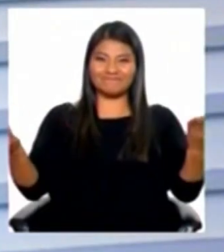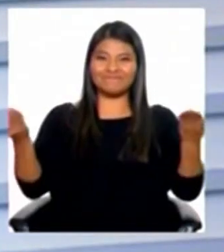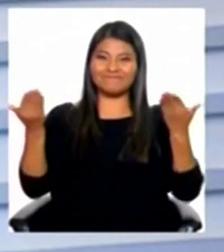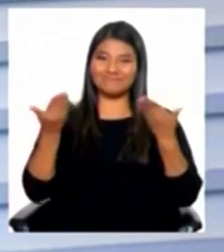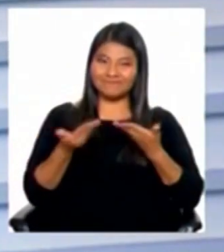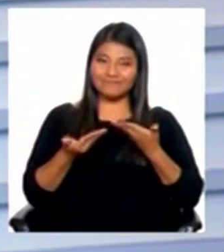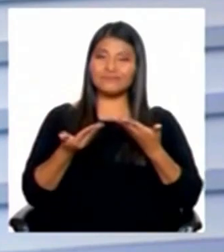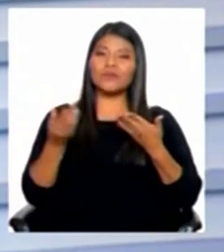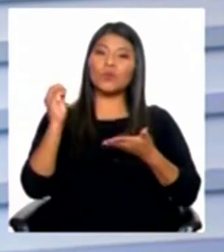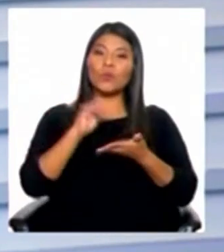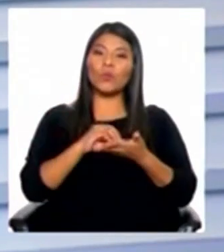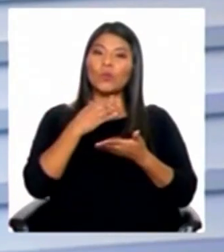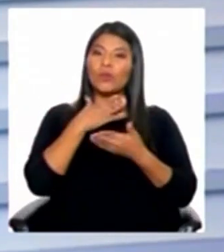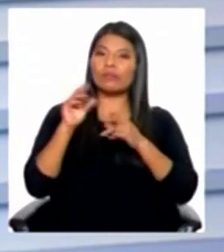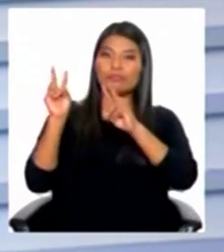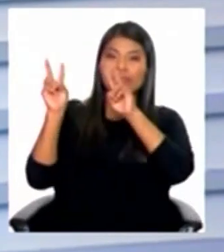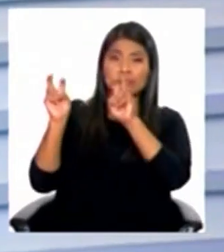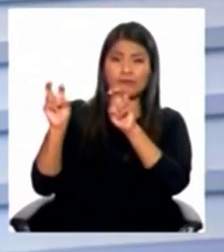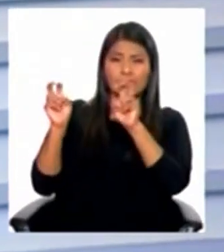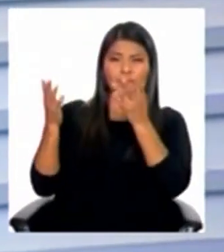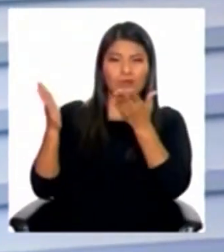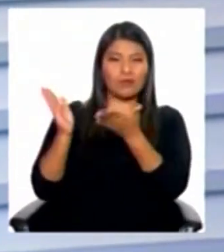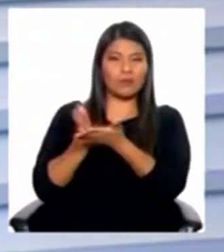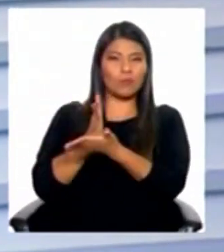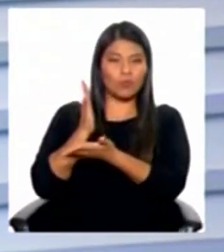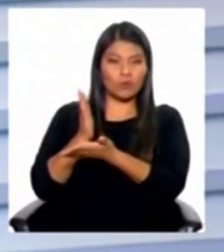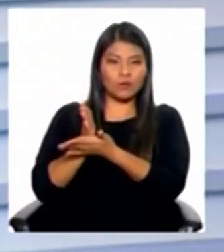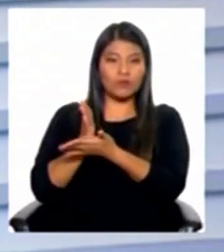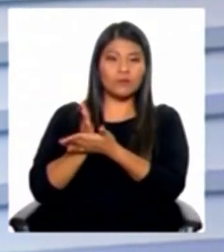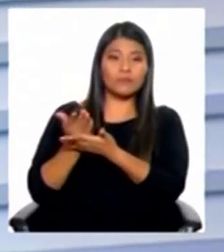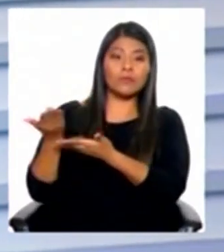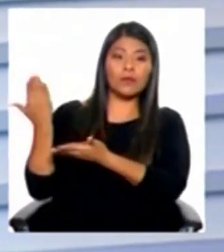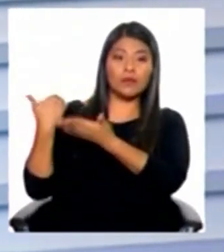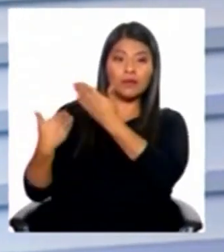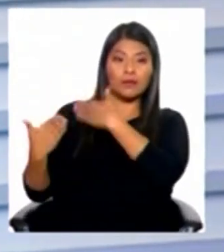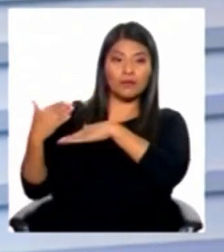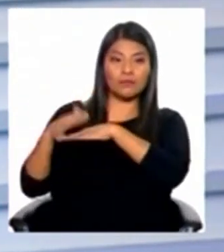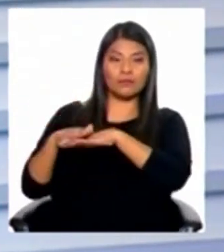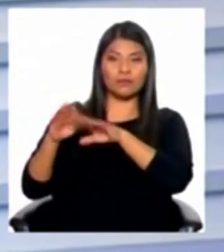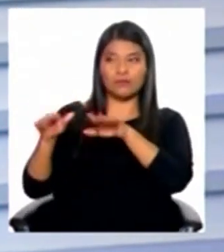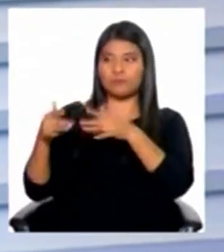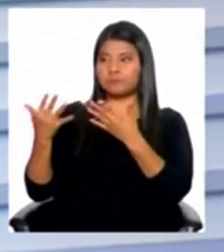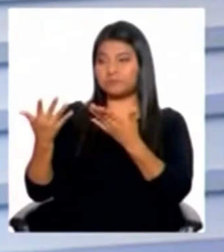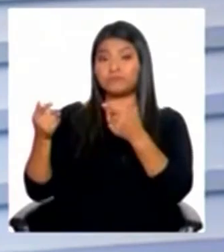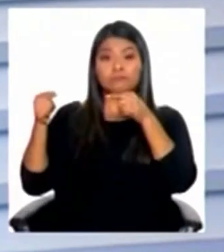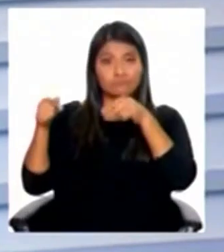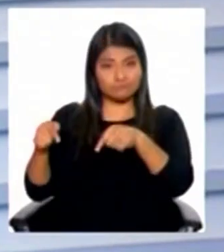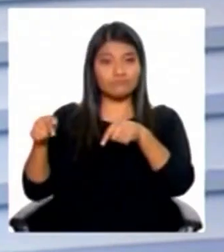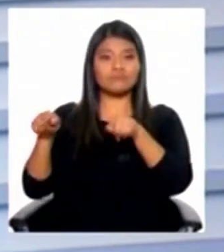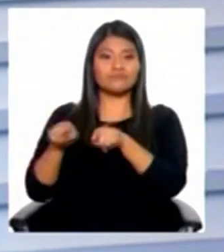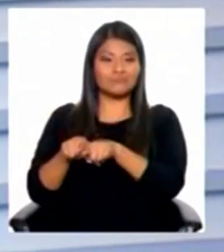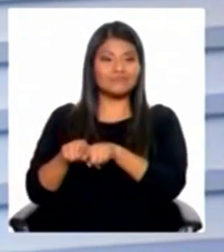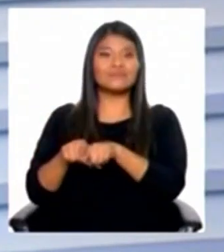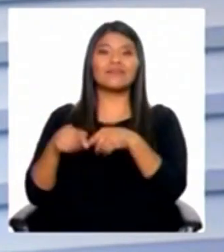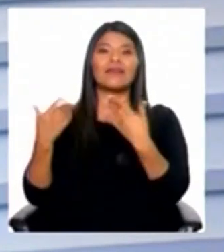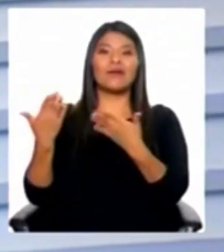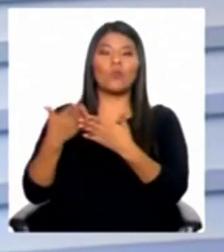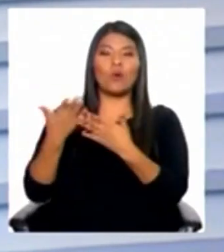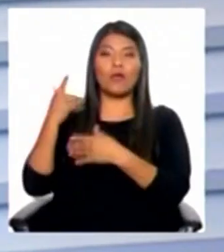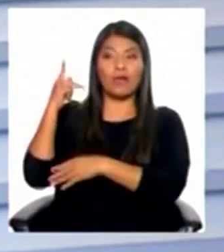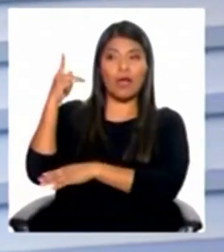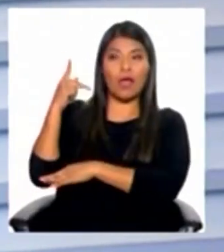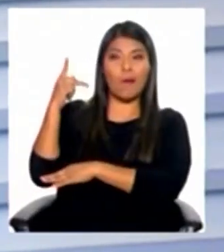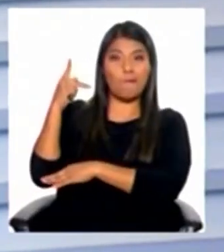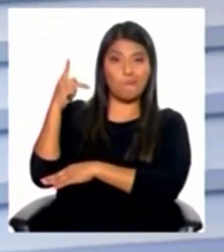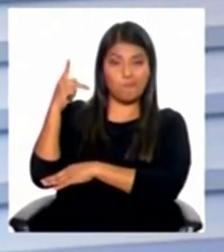vuelta y hablaremos ahora de casos penales que están de alguna manera vinculados, no de alguna manera, están vinculados directamente con Fuerza Popular.